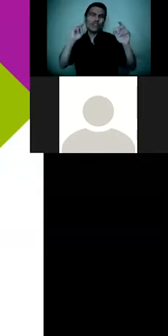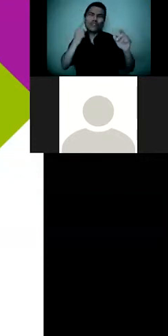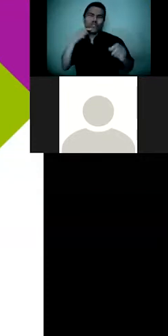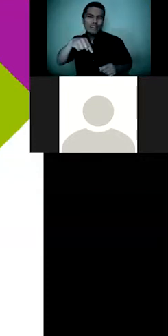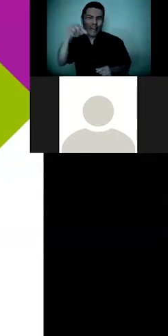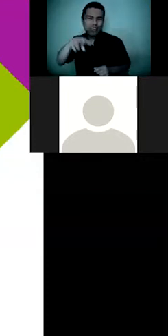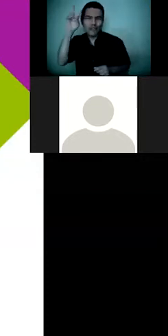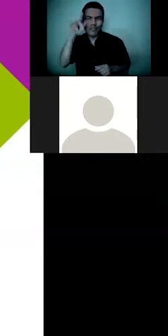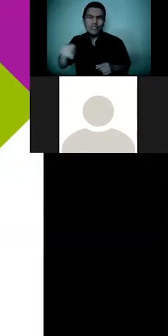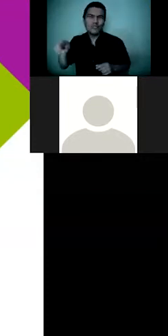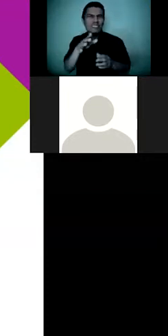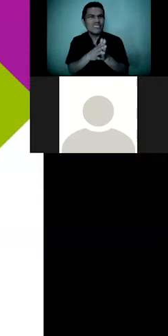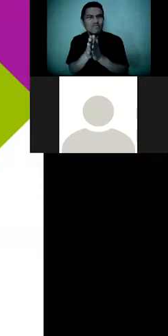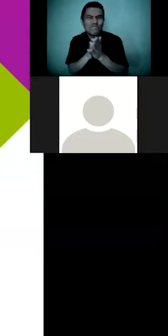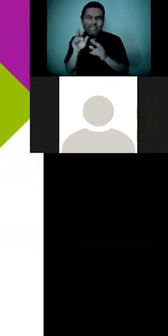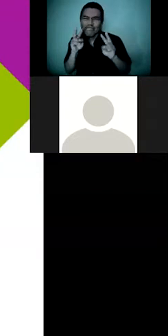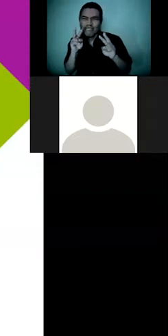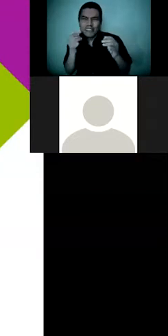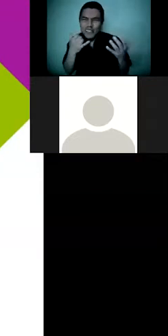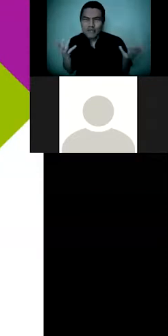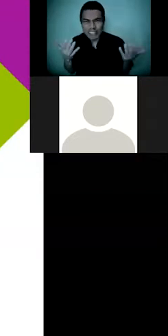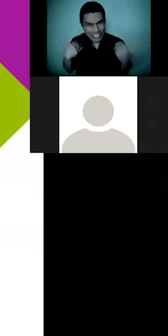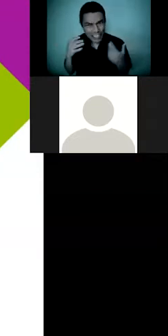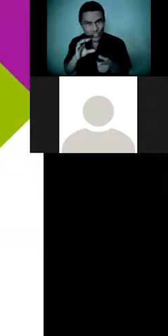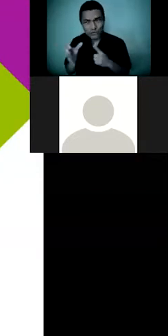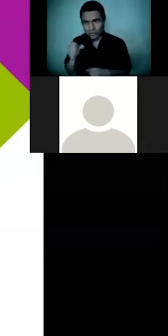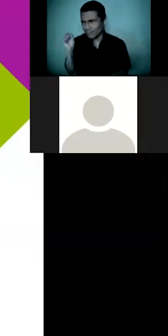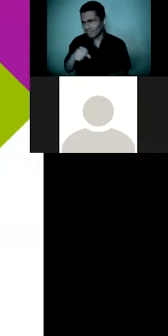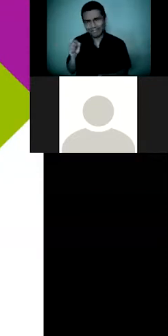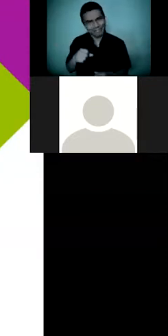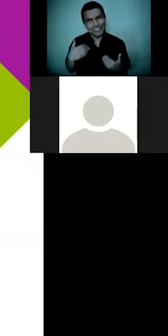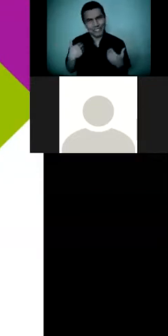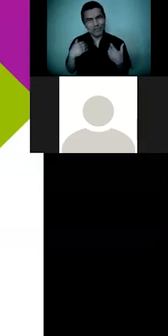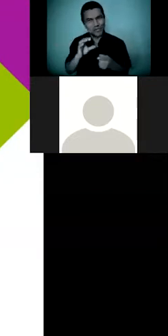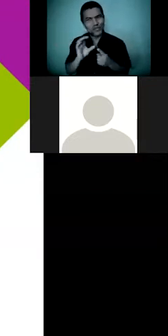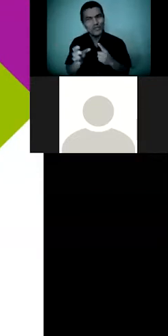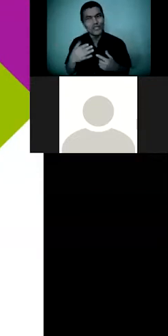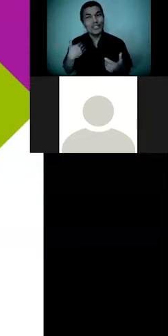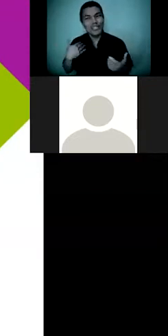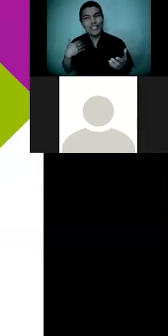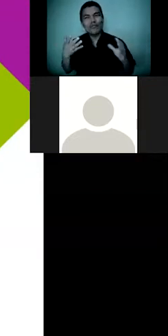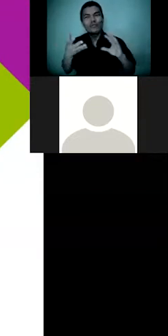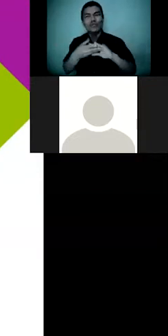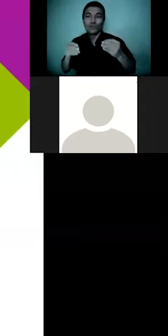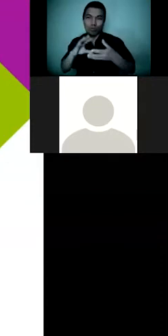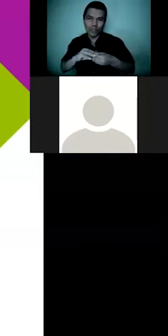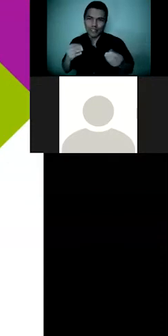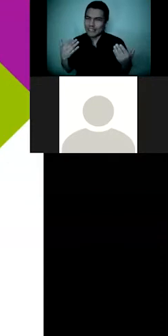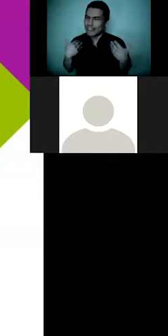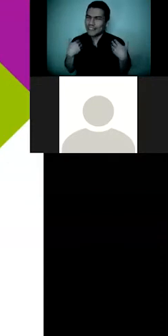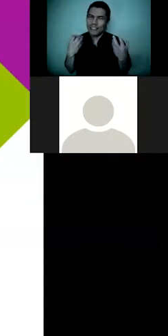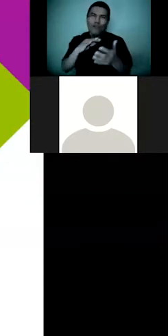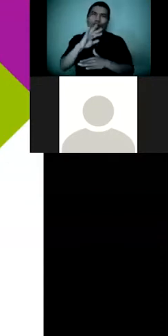Ahora yo veo el tema de la cultura sorda aquí en el Perú. Todos quieren aprovechar y quieren aprender, está muy bien eso.